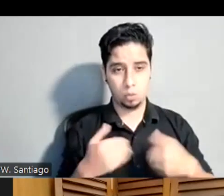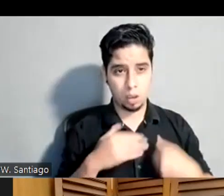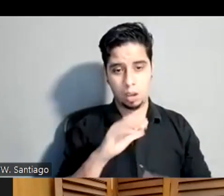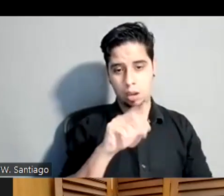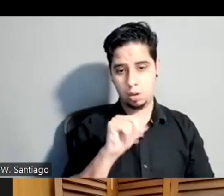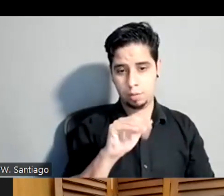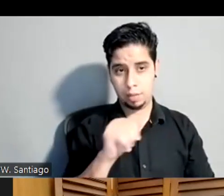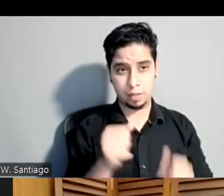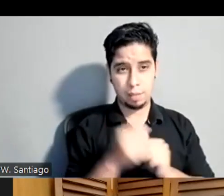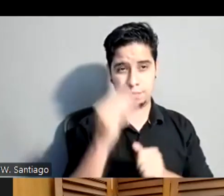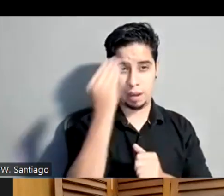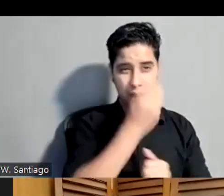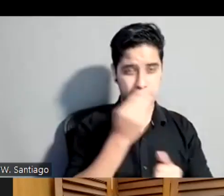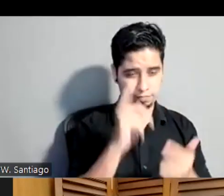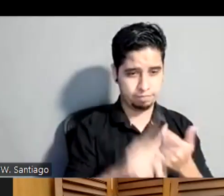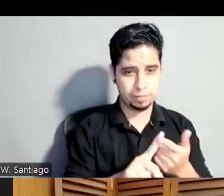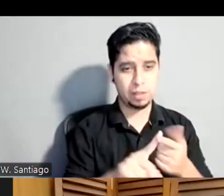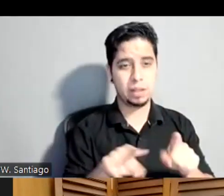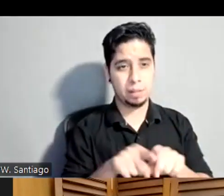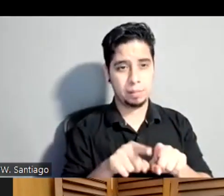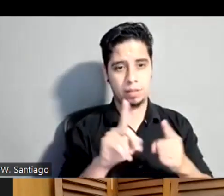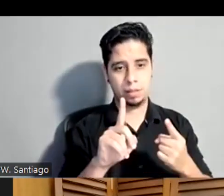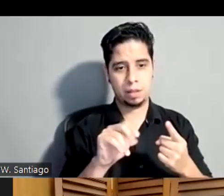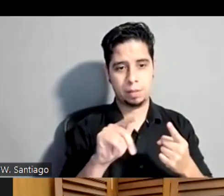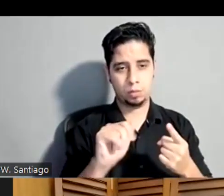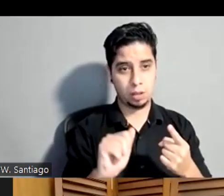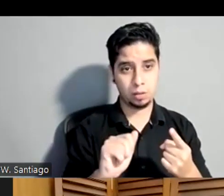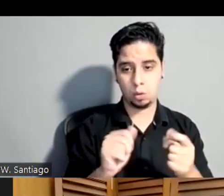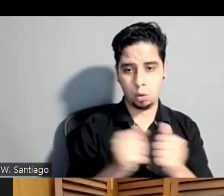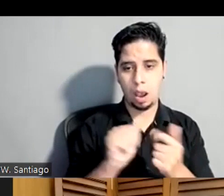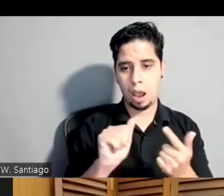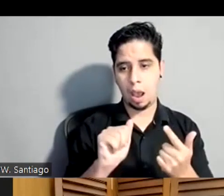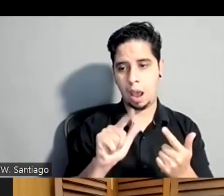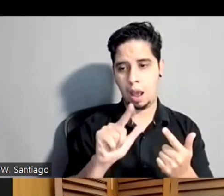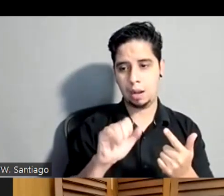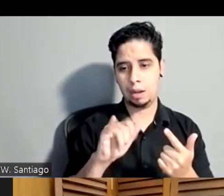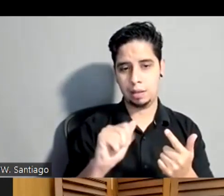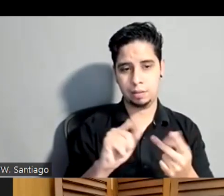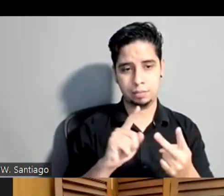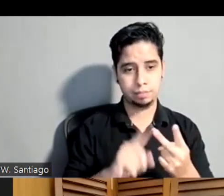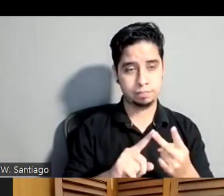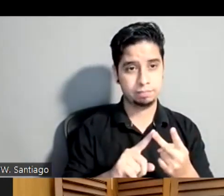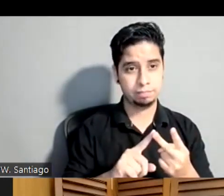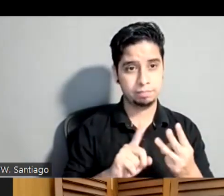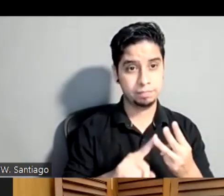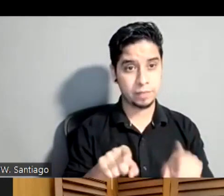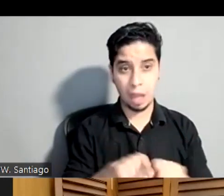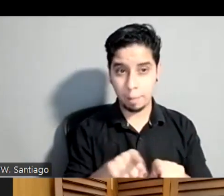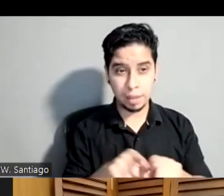maquillaje, yo cogí talleres de dramaturgia con Aleida Morales, yo tomé también un curso de